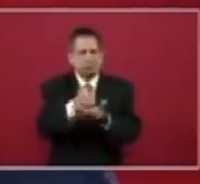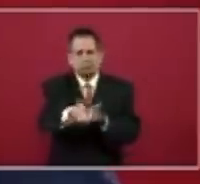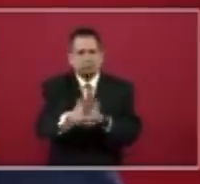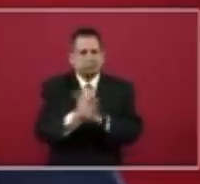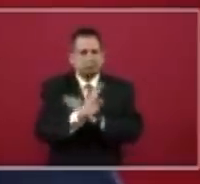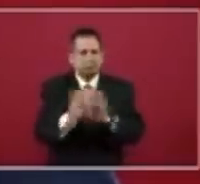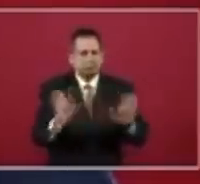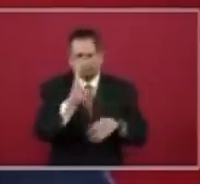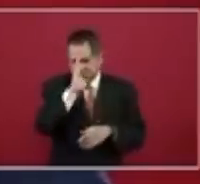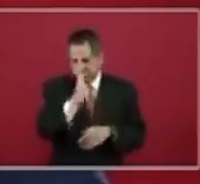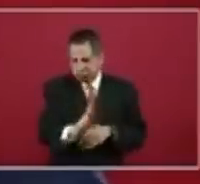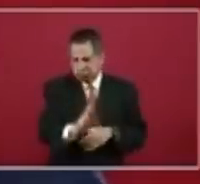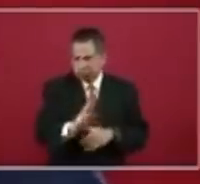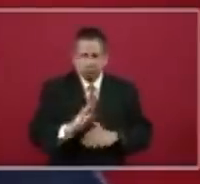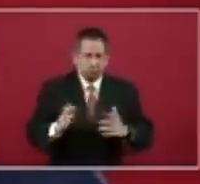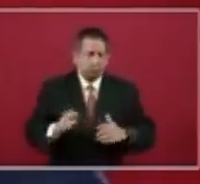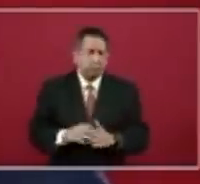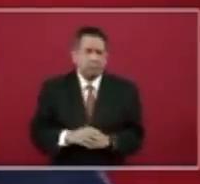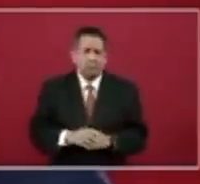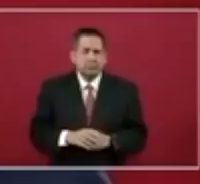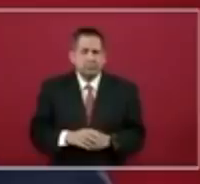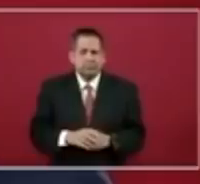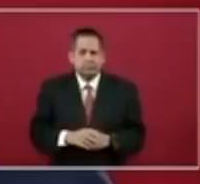a los padres.